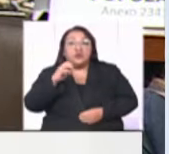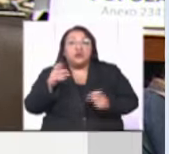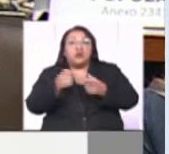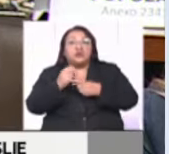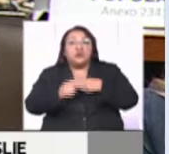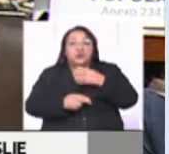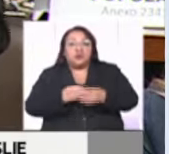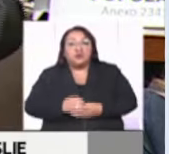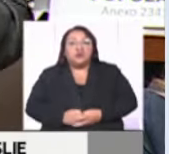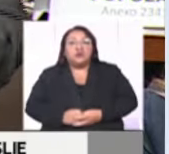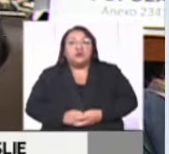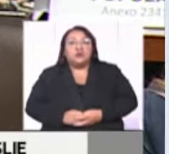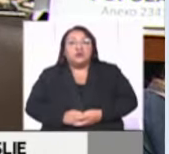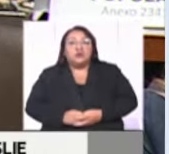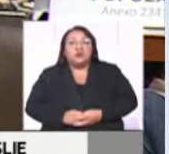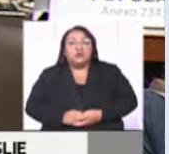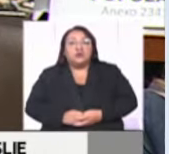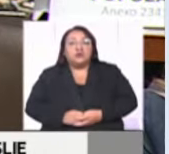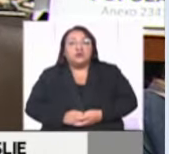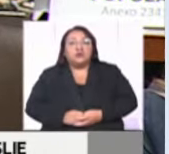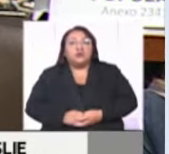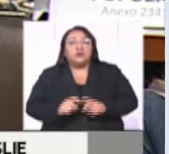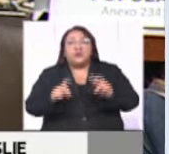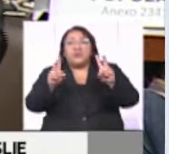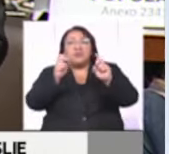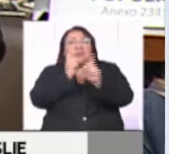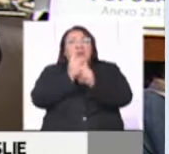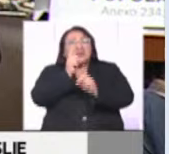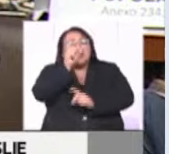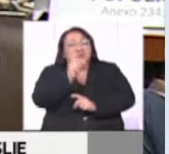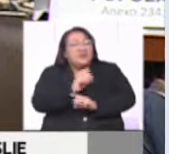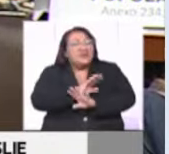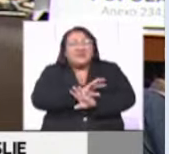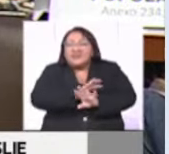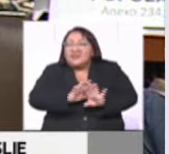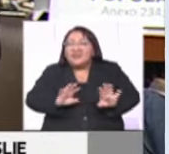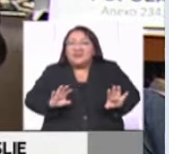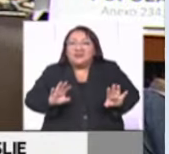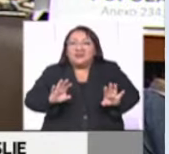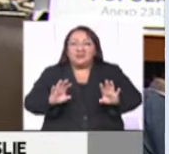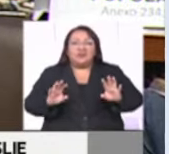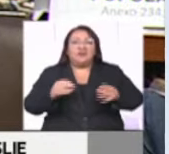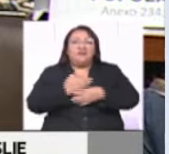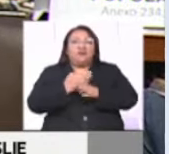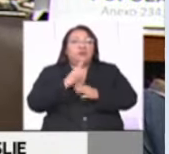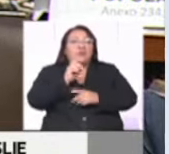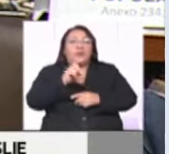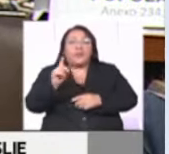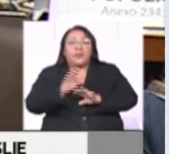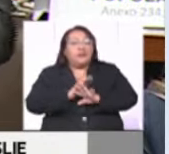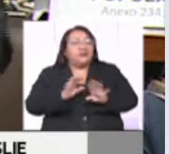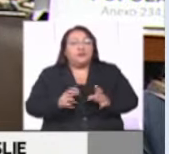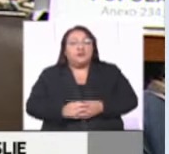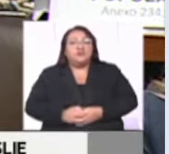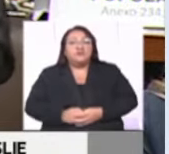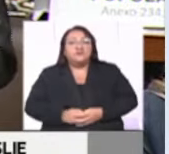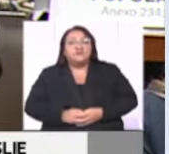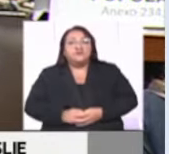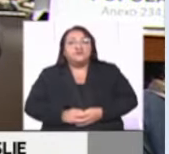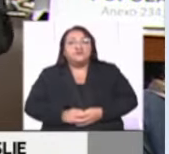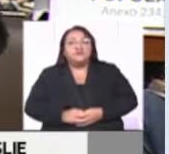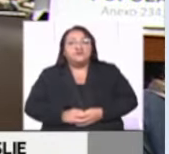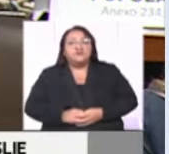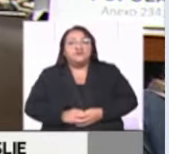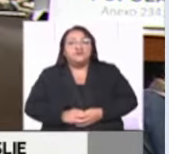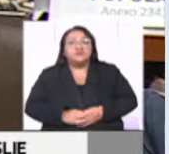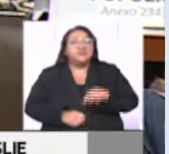representación nacional que este no es un tema personal, absolutamente de ningún parlamentario a título individual. No es un tema que la izquierda, el